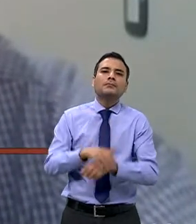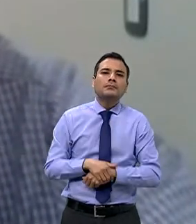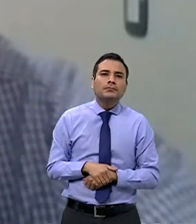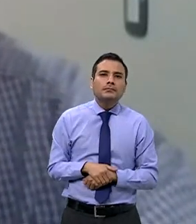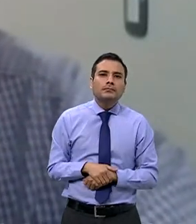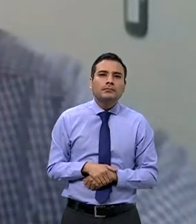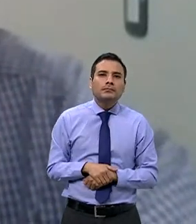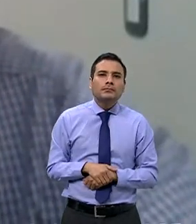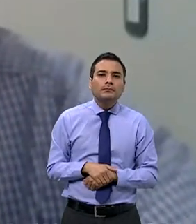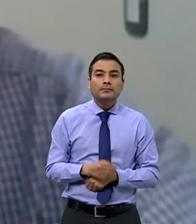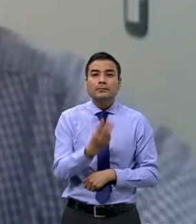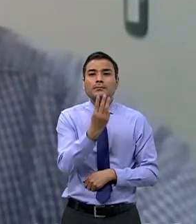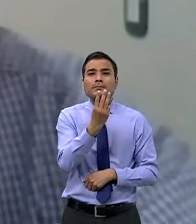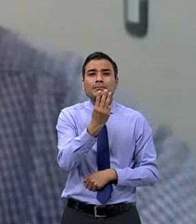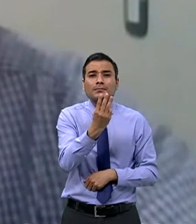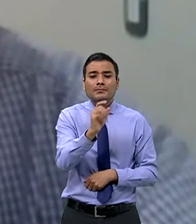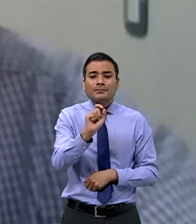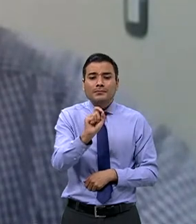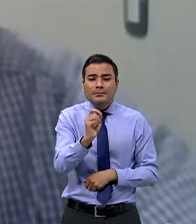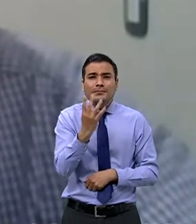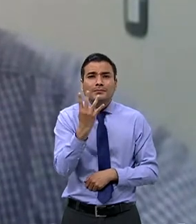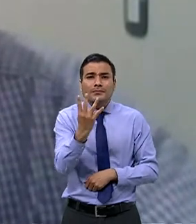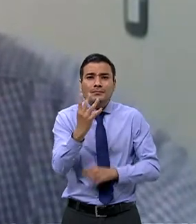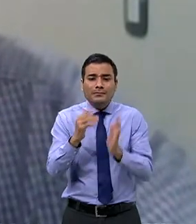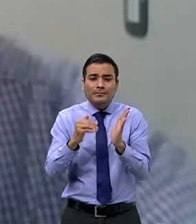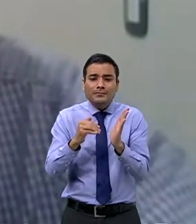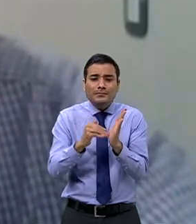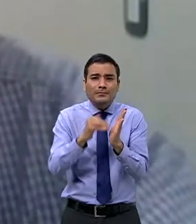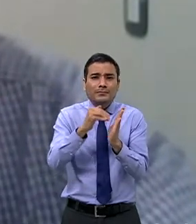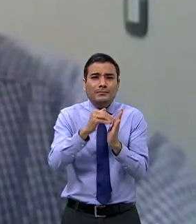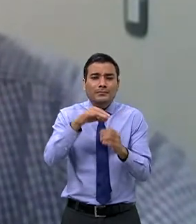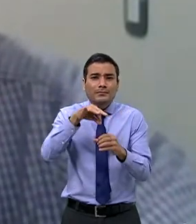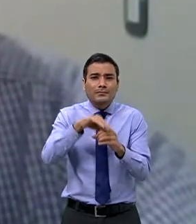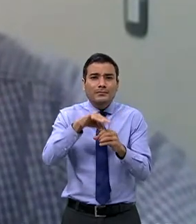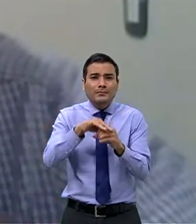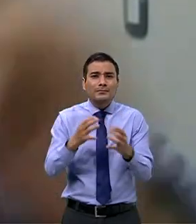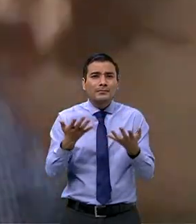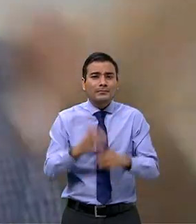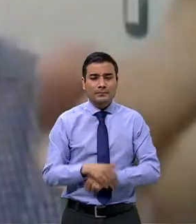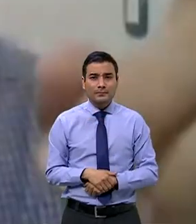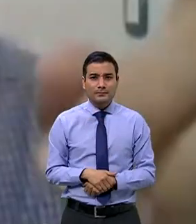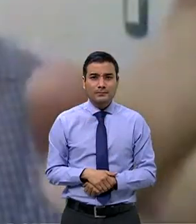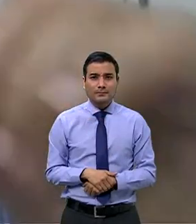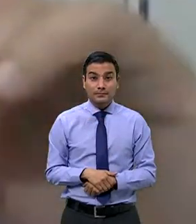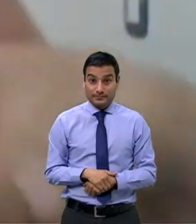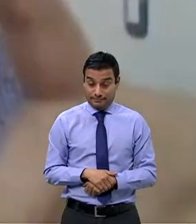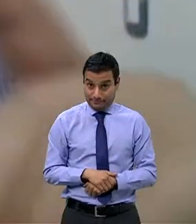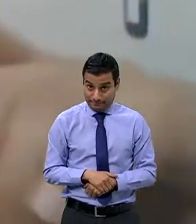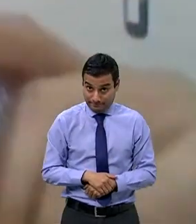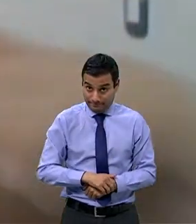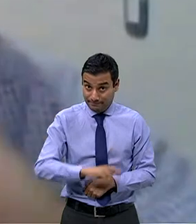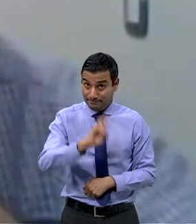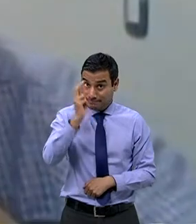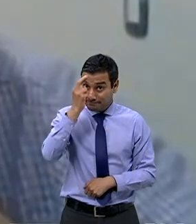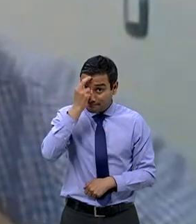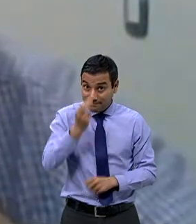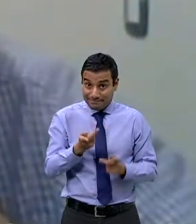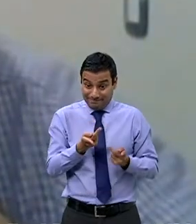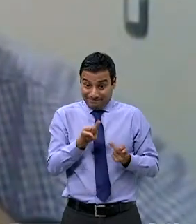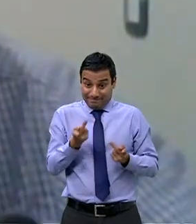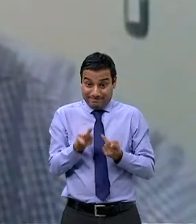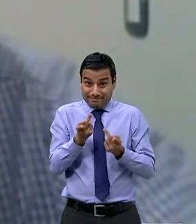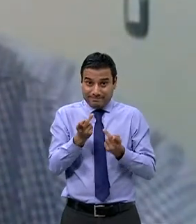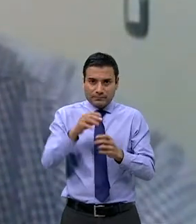tuvo 3.4 millones de votos recordemos la consulta acaba de